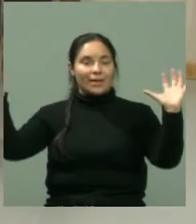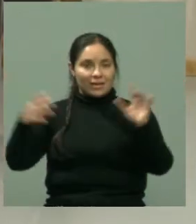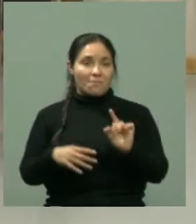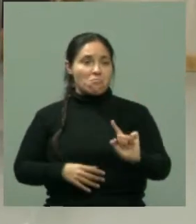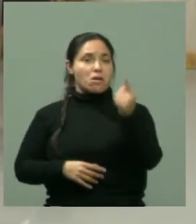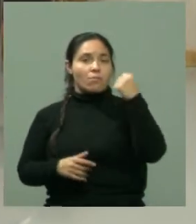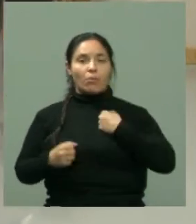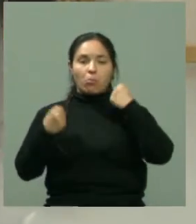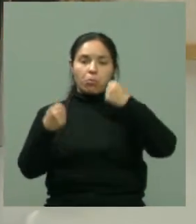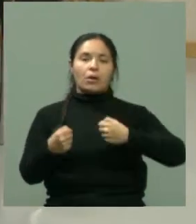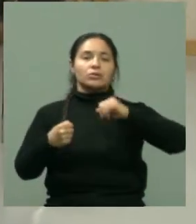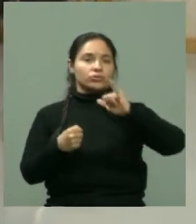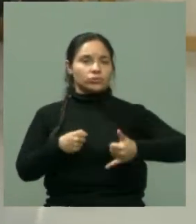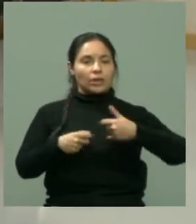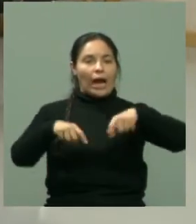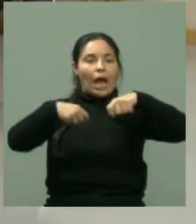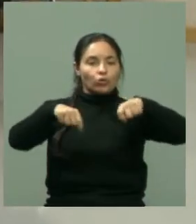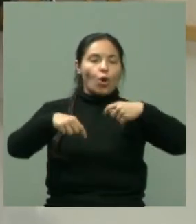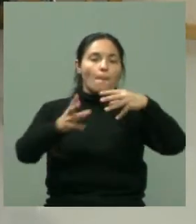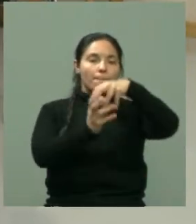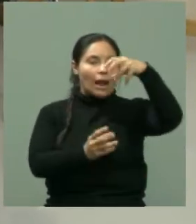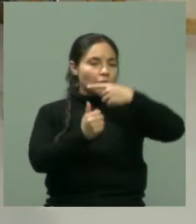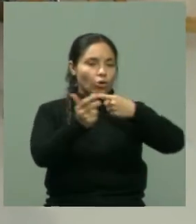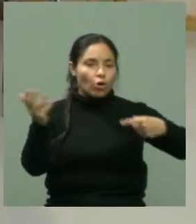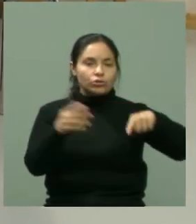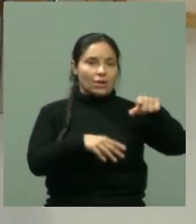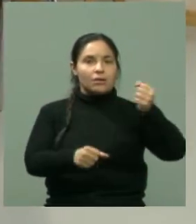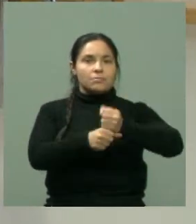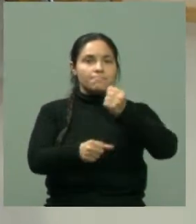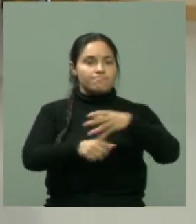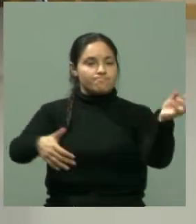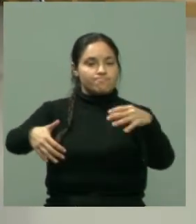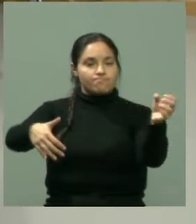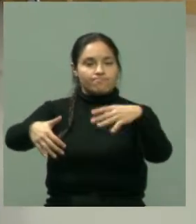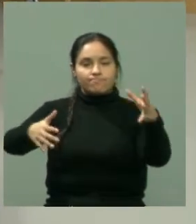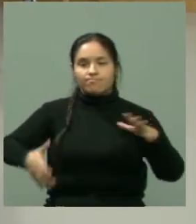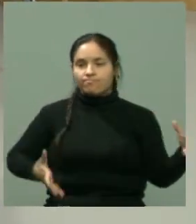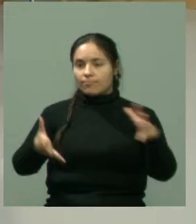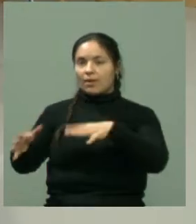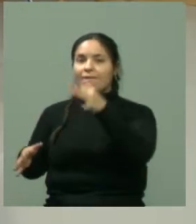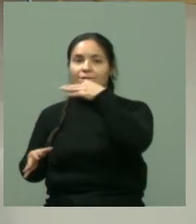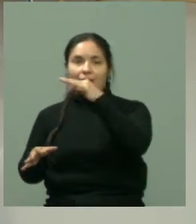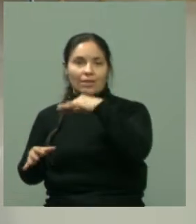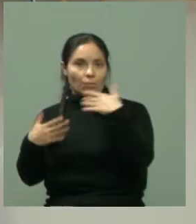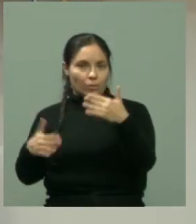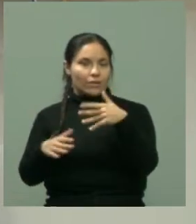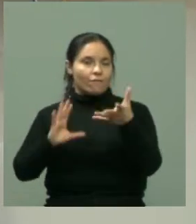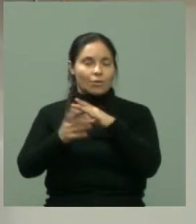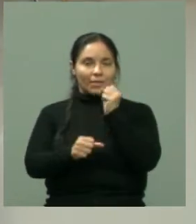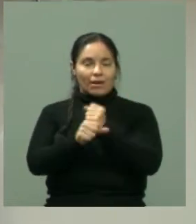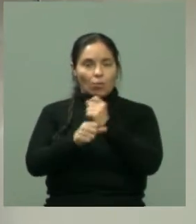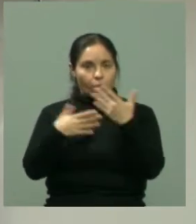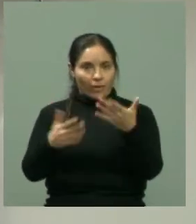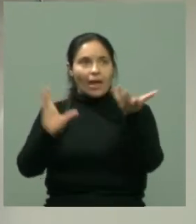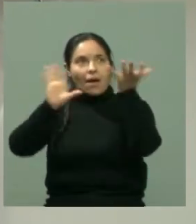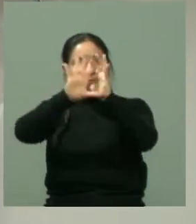y entendieron que ese lugar era un lugar de trabajo y entenderlo como una materia de trabajo en cuanto a lo ambiental